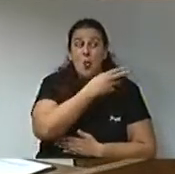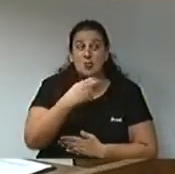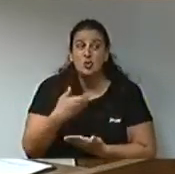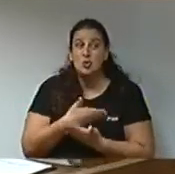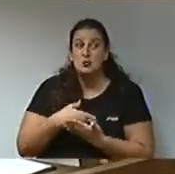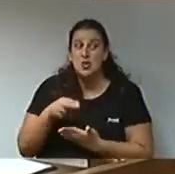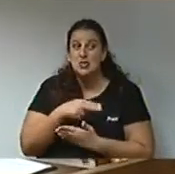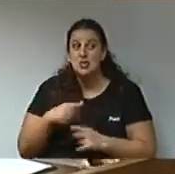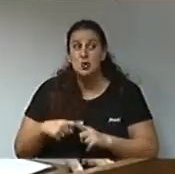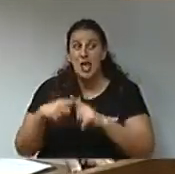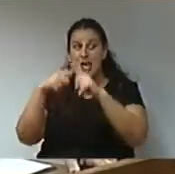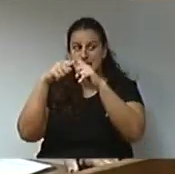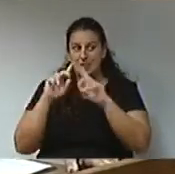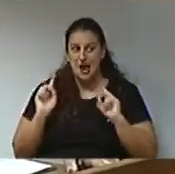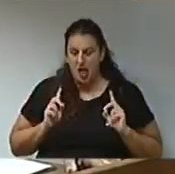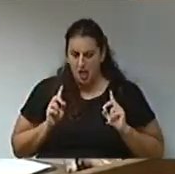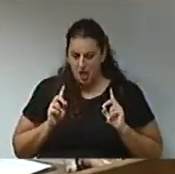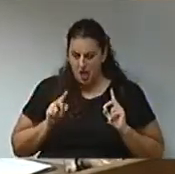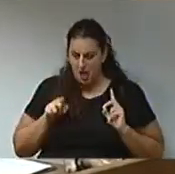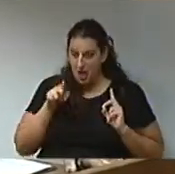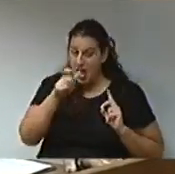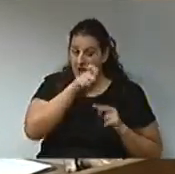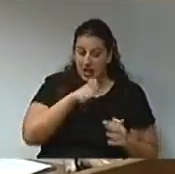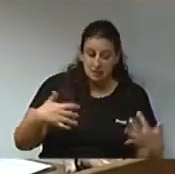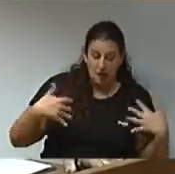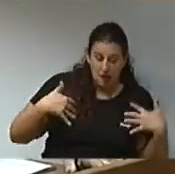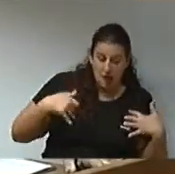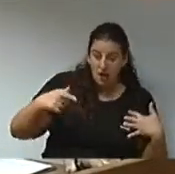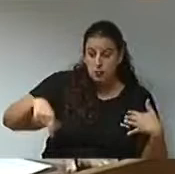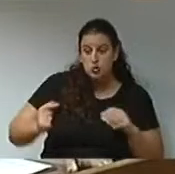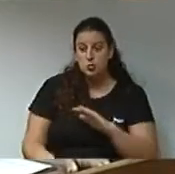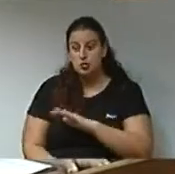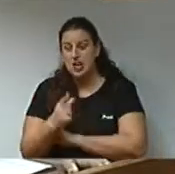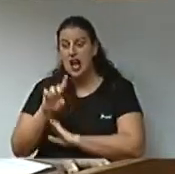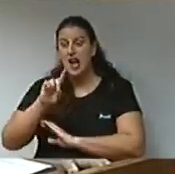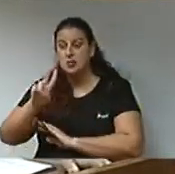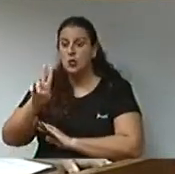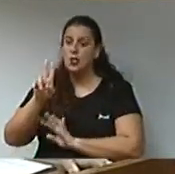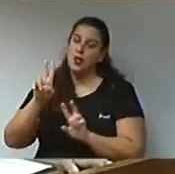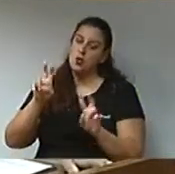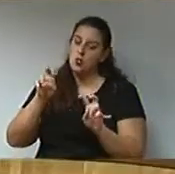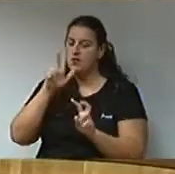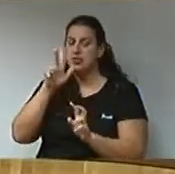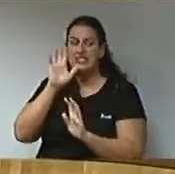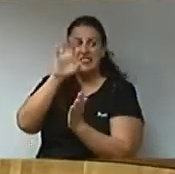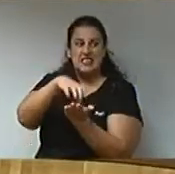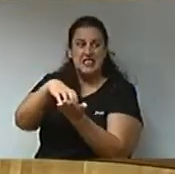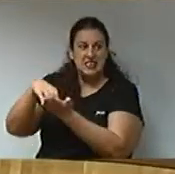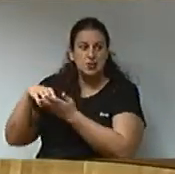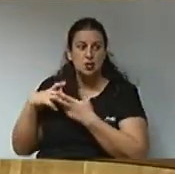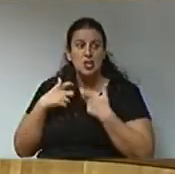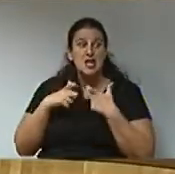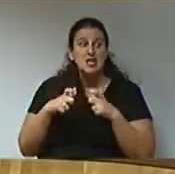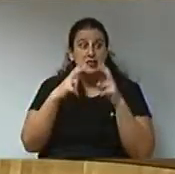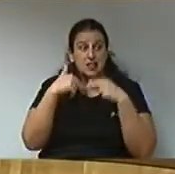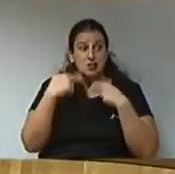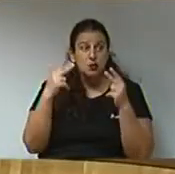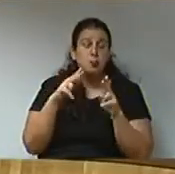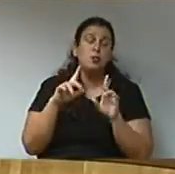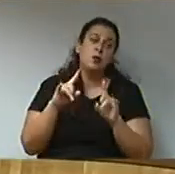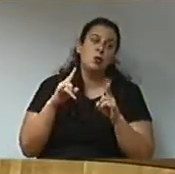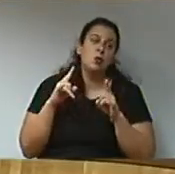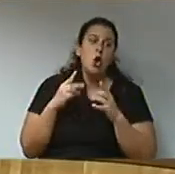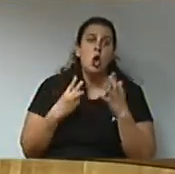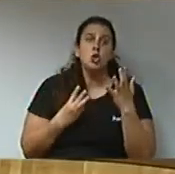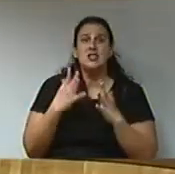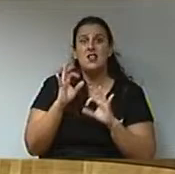que mientras la gente sufre, ustedes crean 14 nuevos chiringuitos, que elevan el sector público a 3.700 millones de euros, un 85%